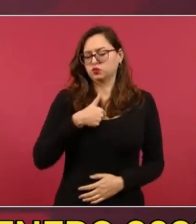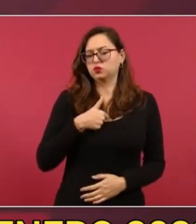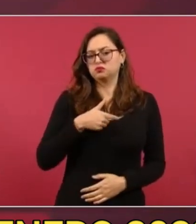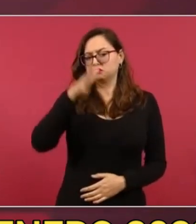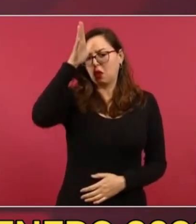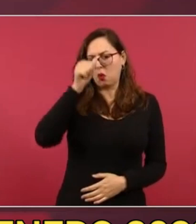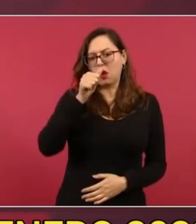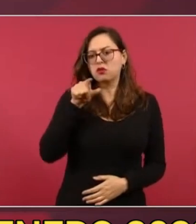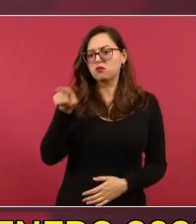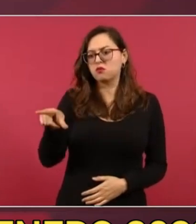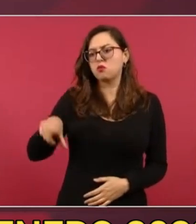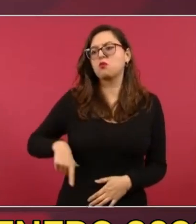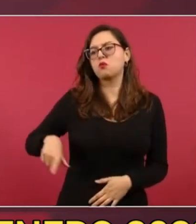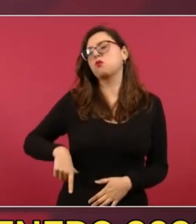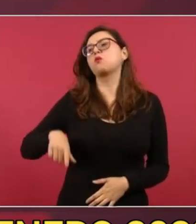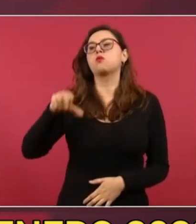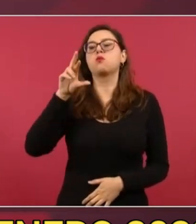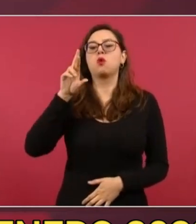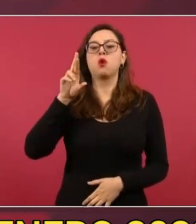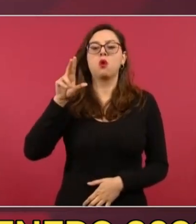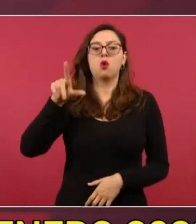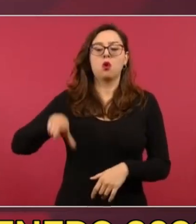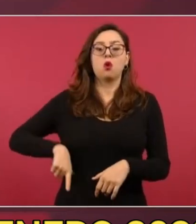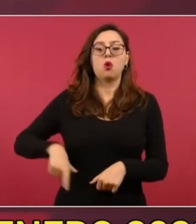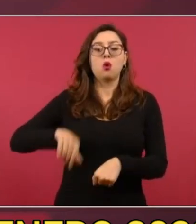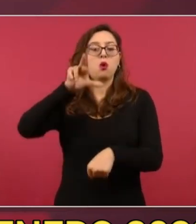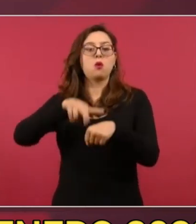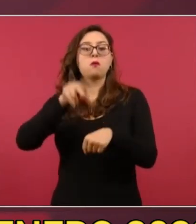una buena gobernadora.